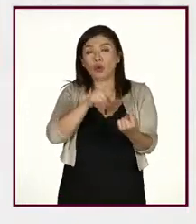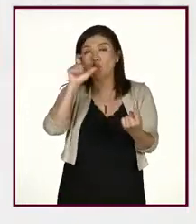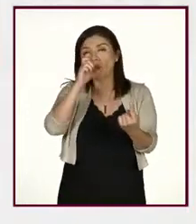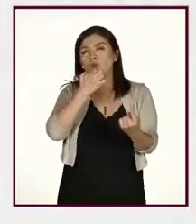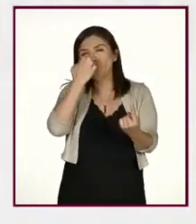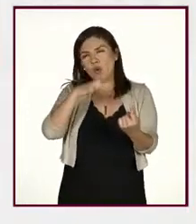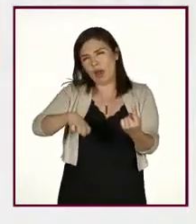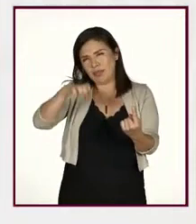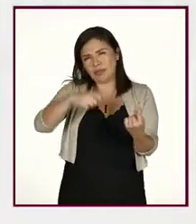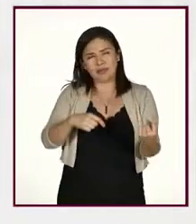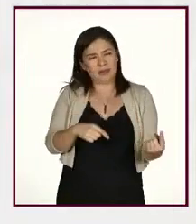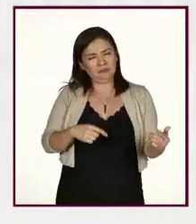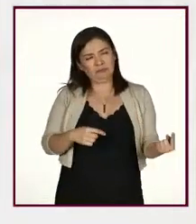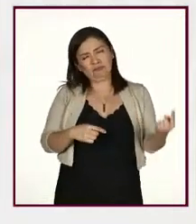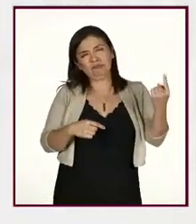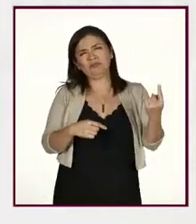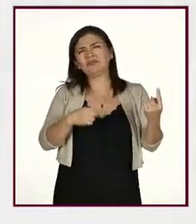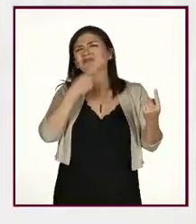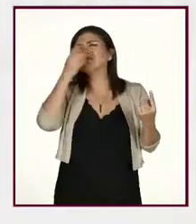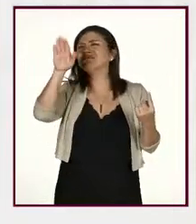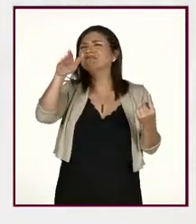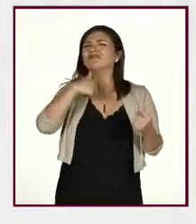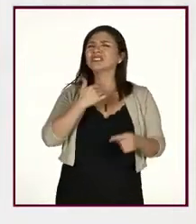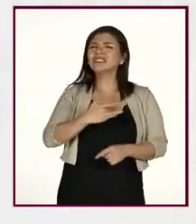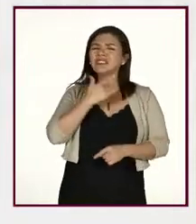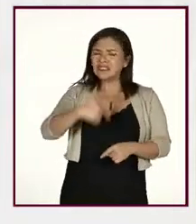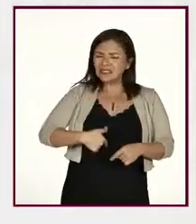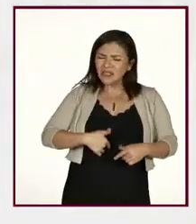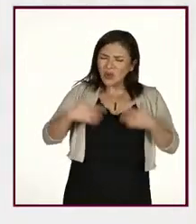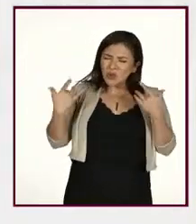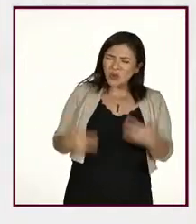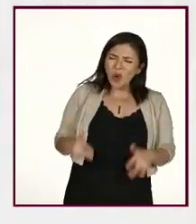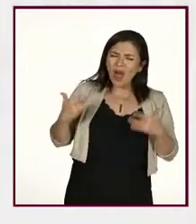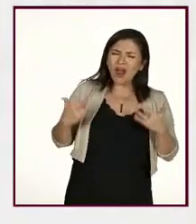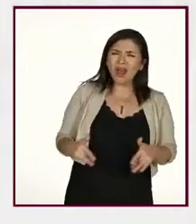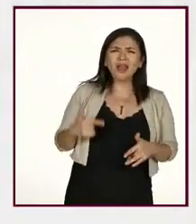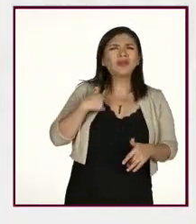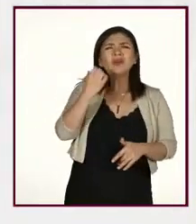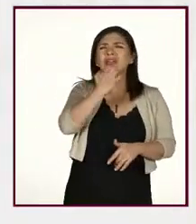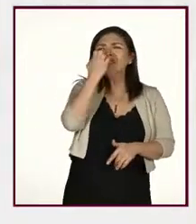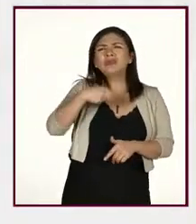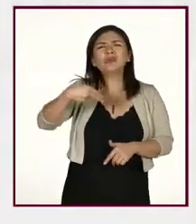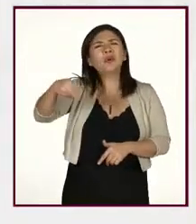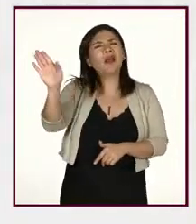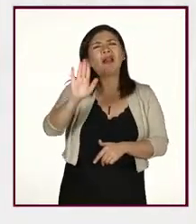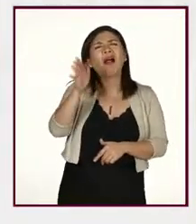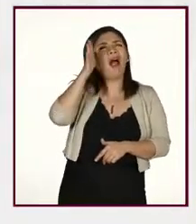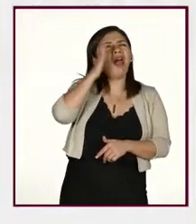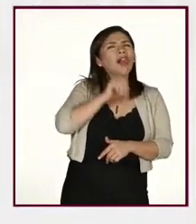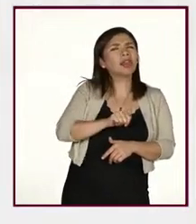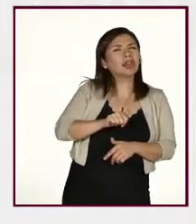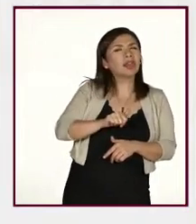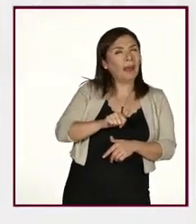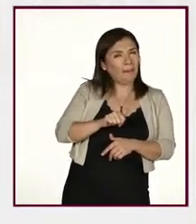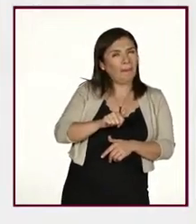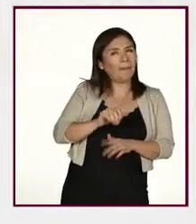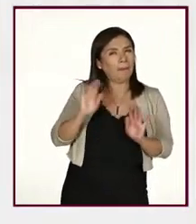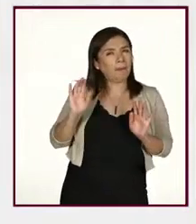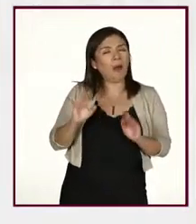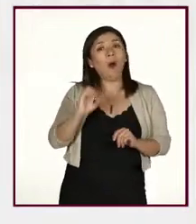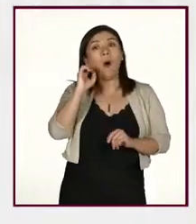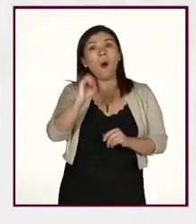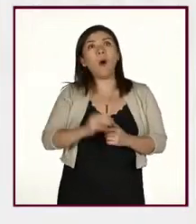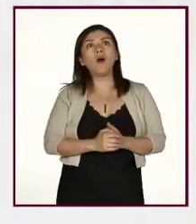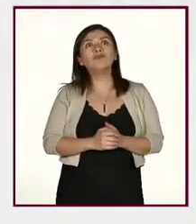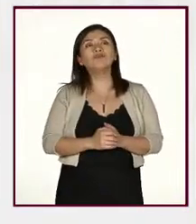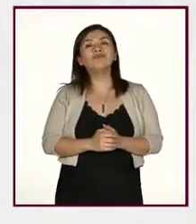diría, no, pues siento dolor de panza y no quiero ir a la escuela, ¿sí? El día de mañana. Y a lo mejor en vez